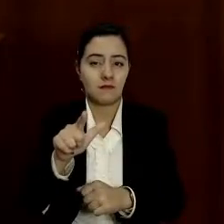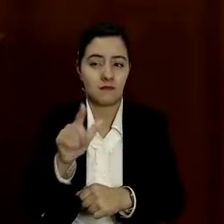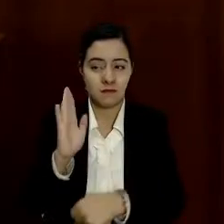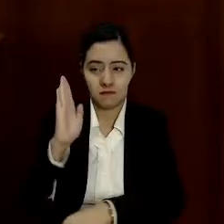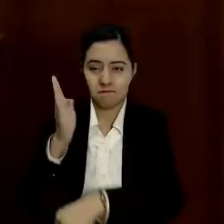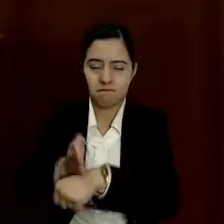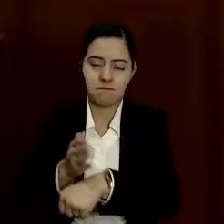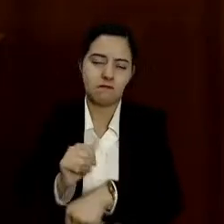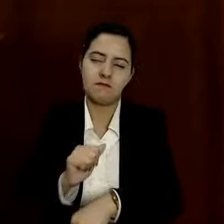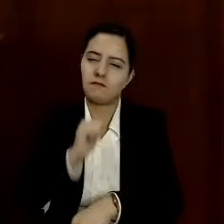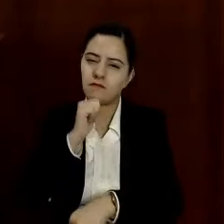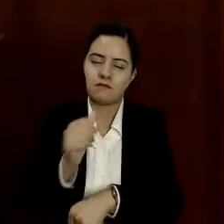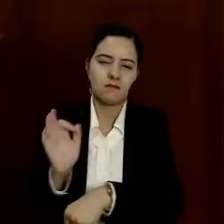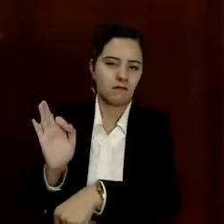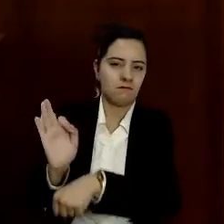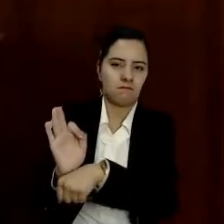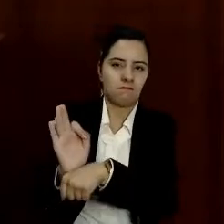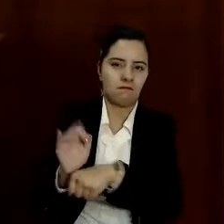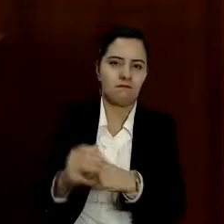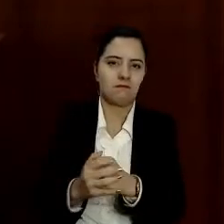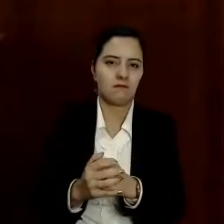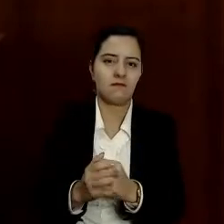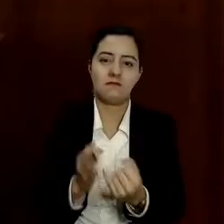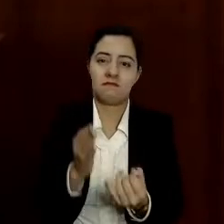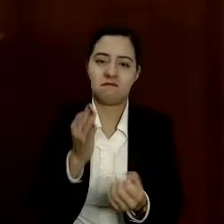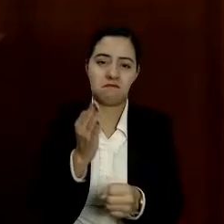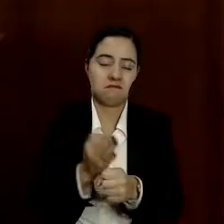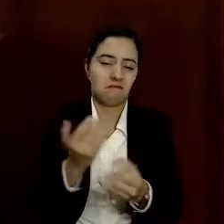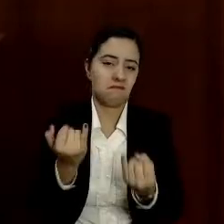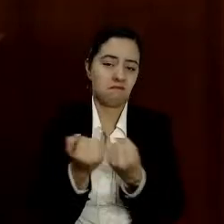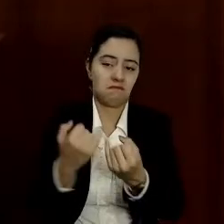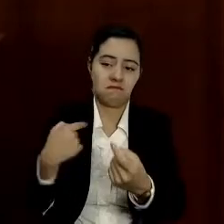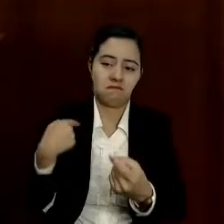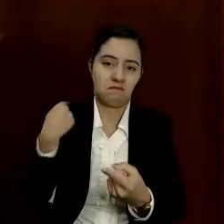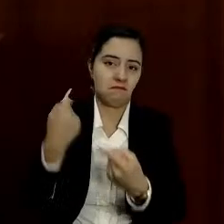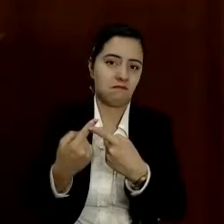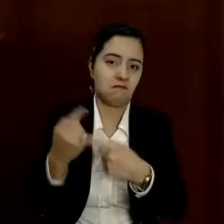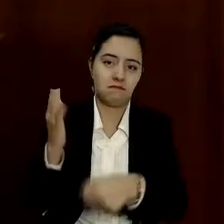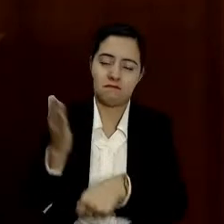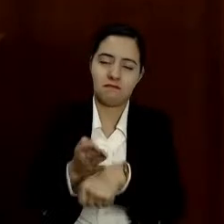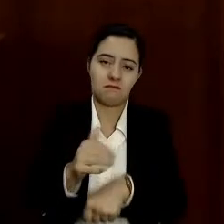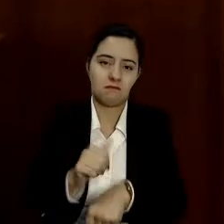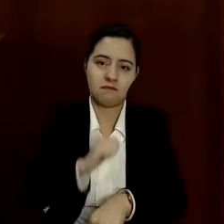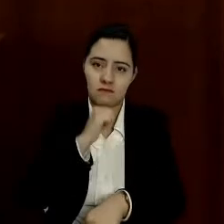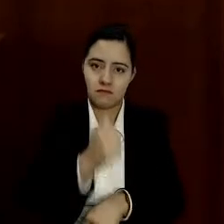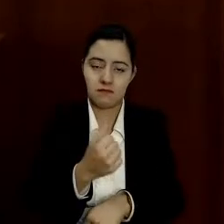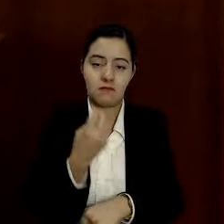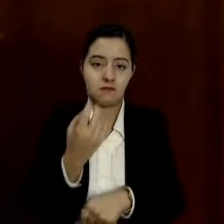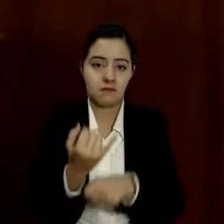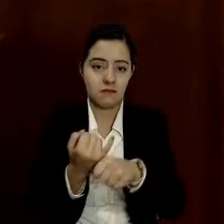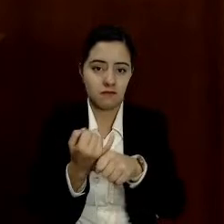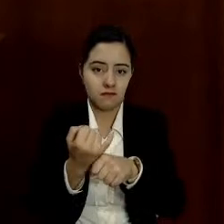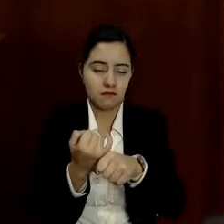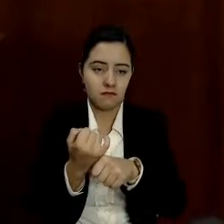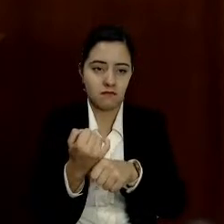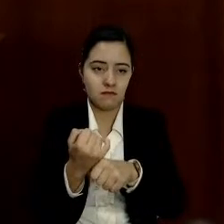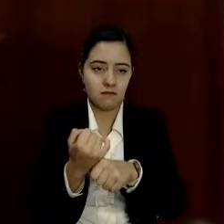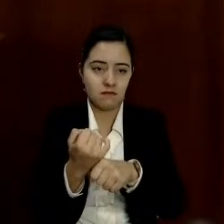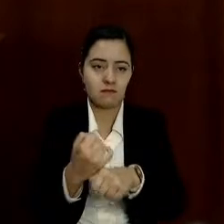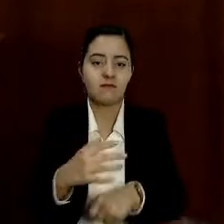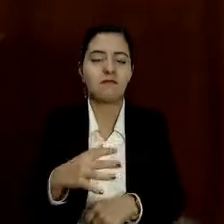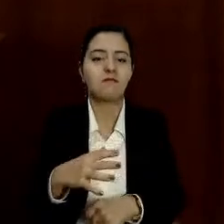más absoluta hasta nuestros días. Esta investigación documentó que existen no menos de